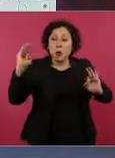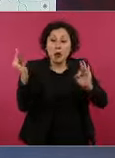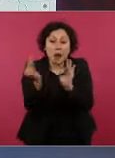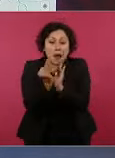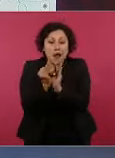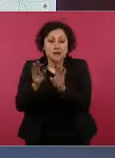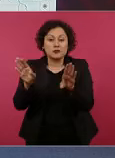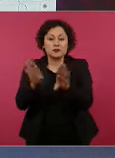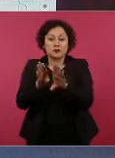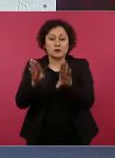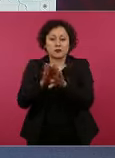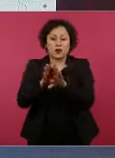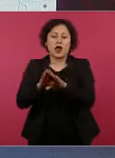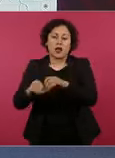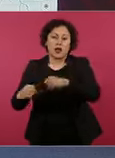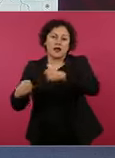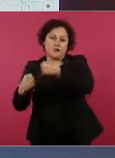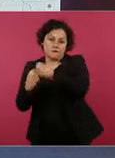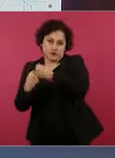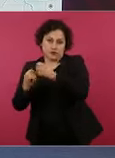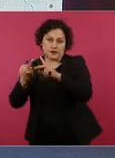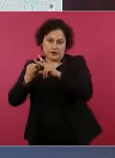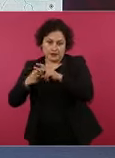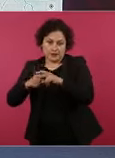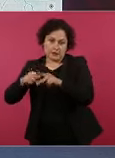de frontera aquí así.